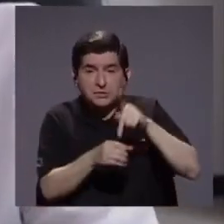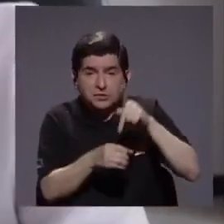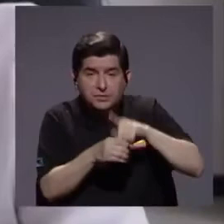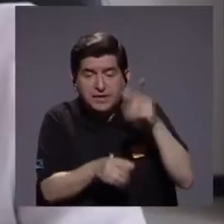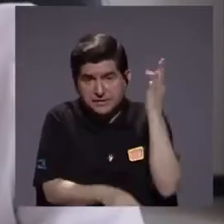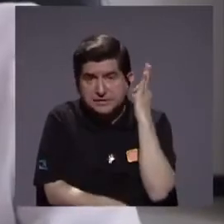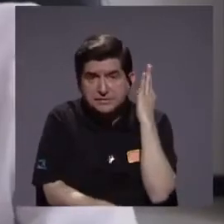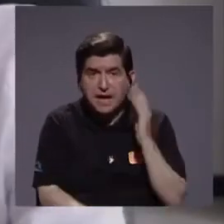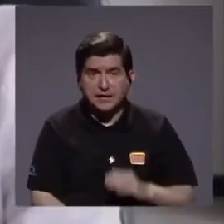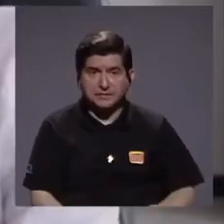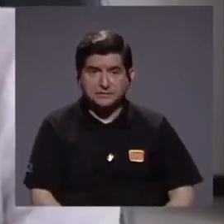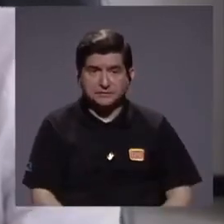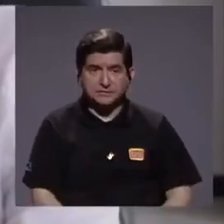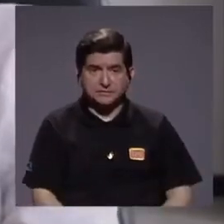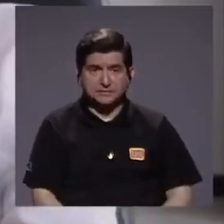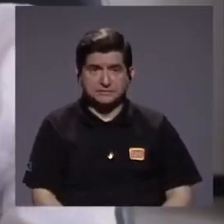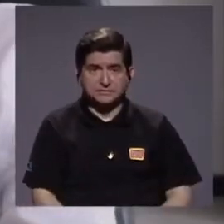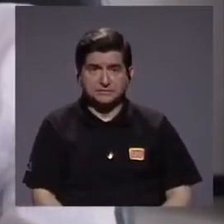participación de la mujer,